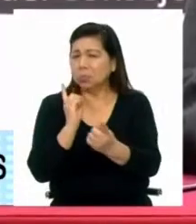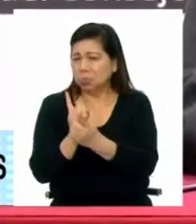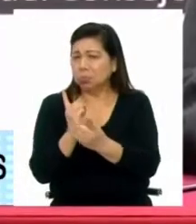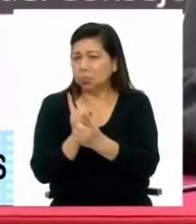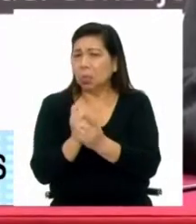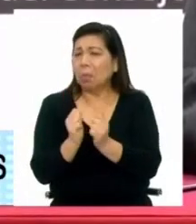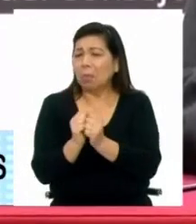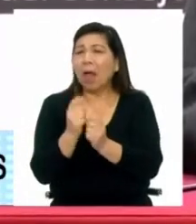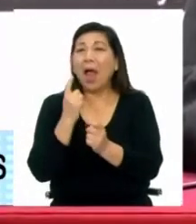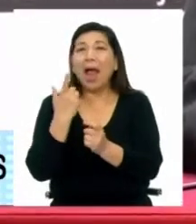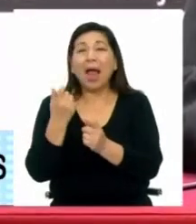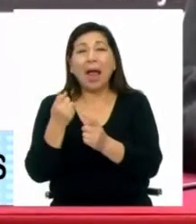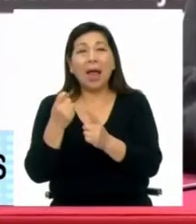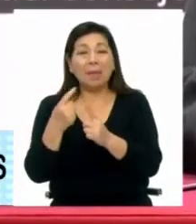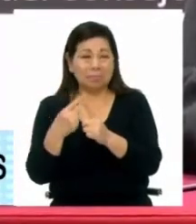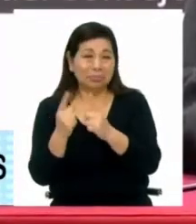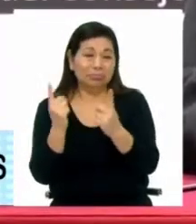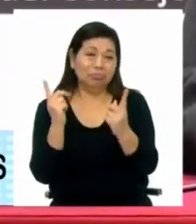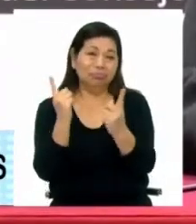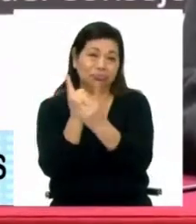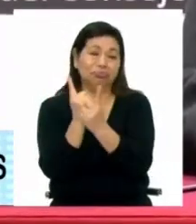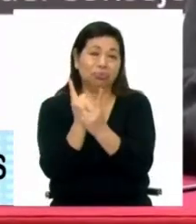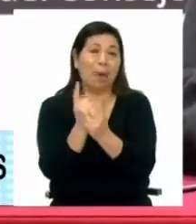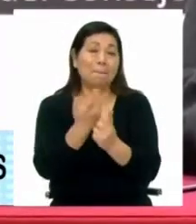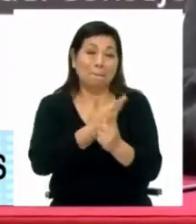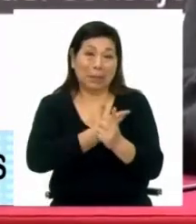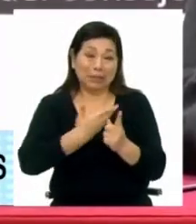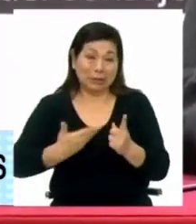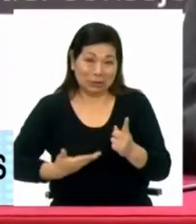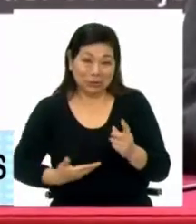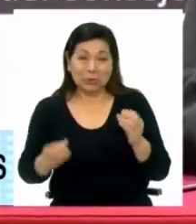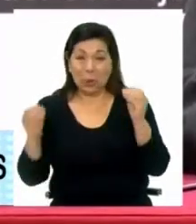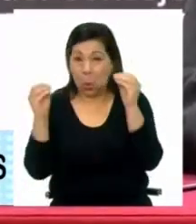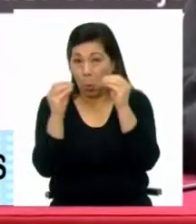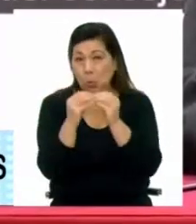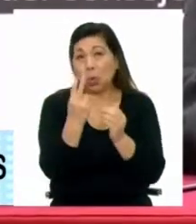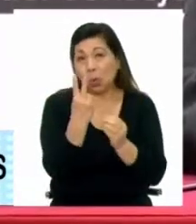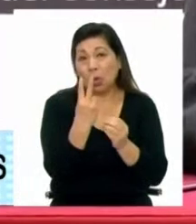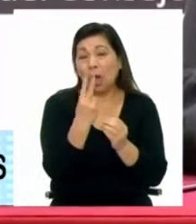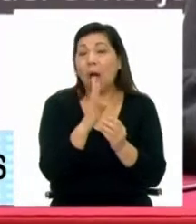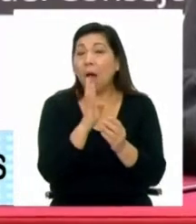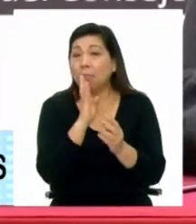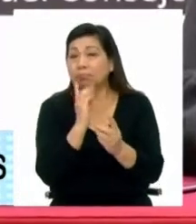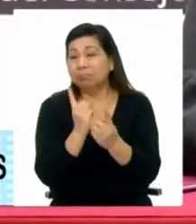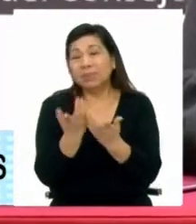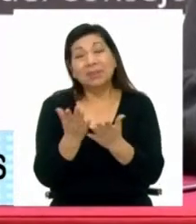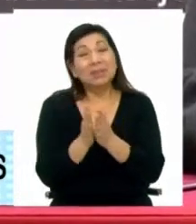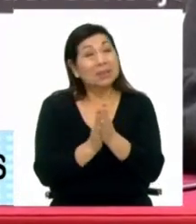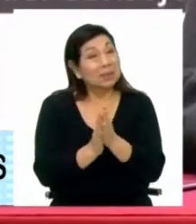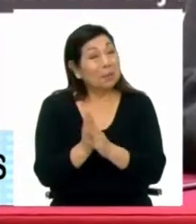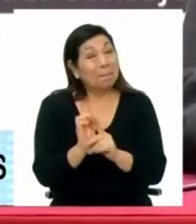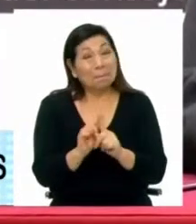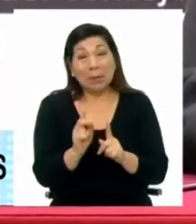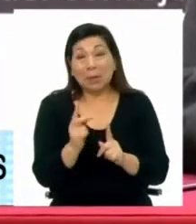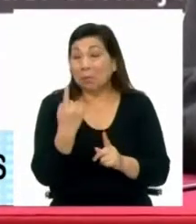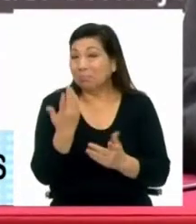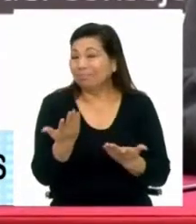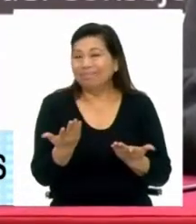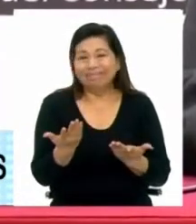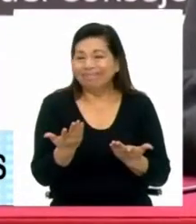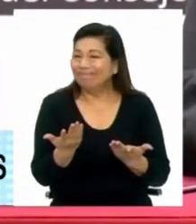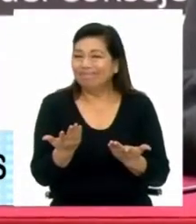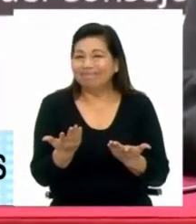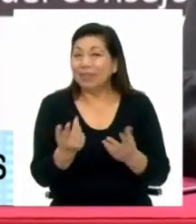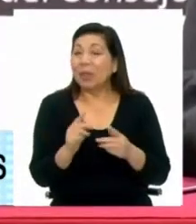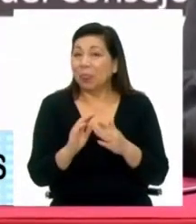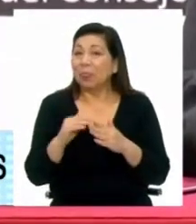un diálogo con él para recibir las respectivas explicaciones que no fueron satisfactorias tampoco para él